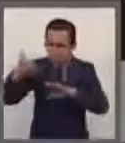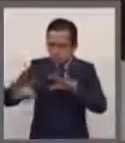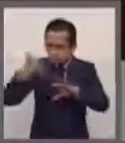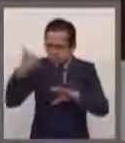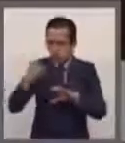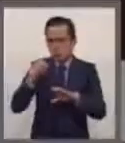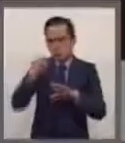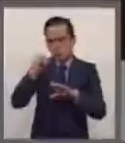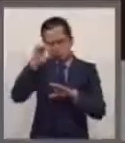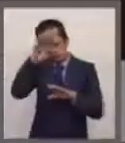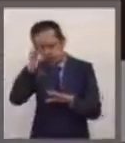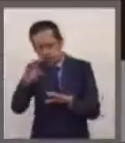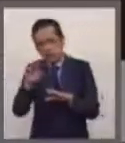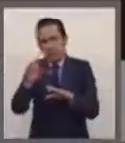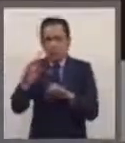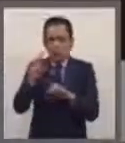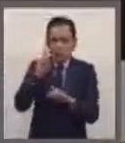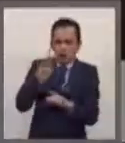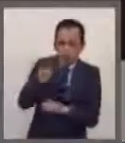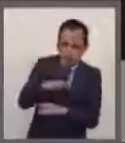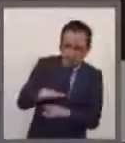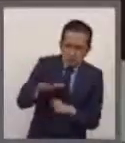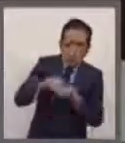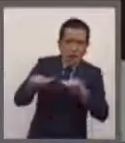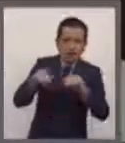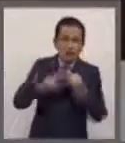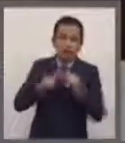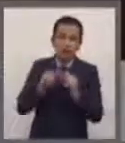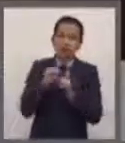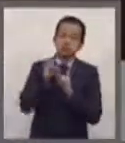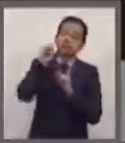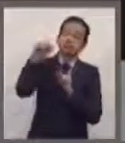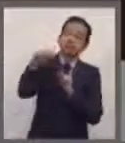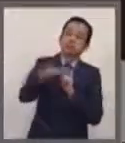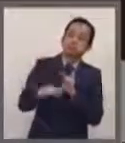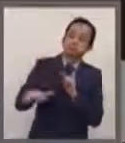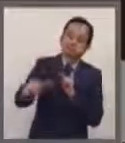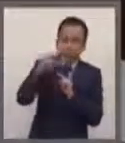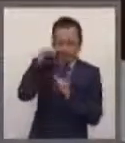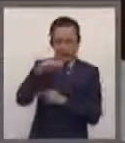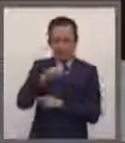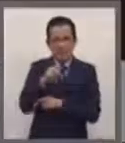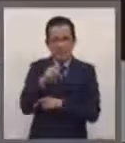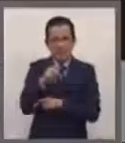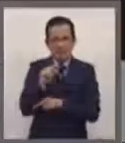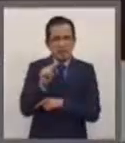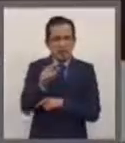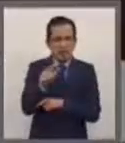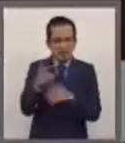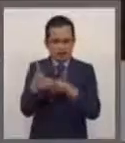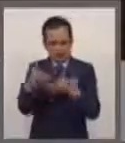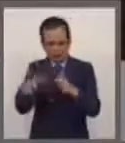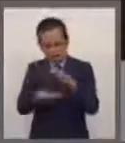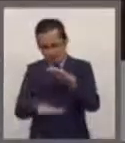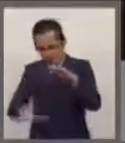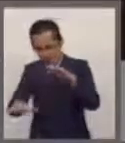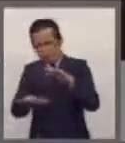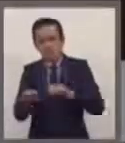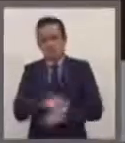y consiguiente tratamiento mar adentro de los recursos minerales del lecho o subsuelo